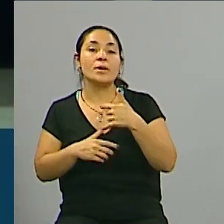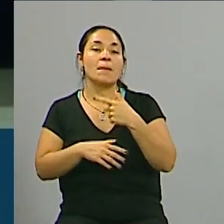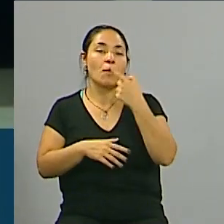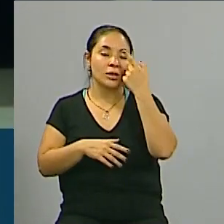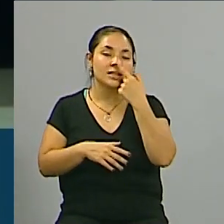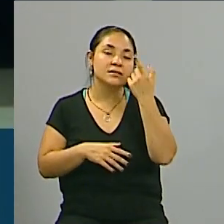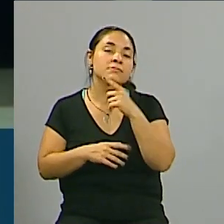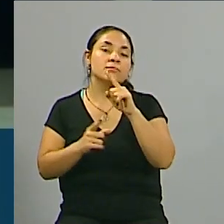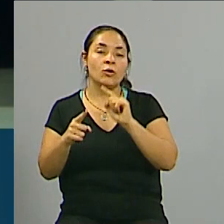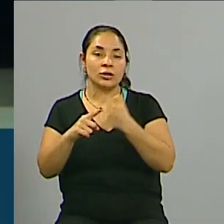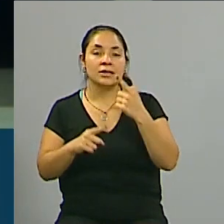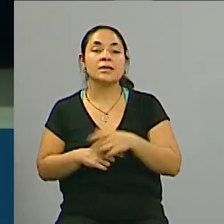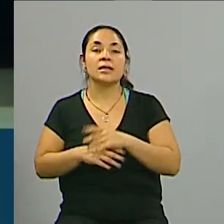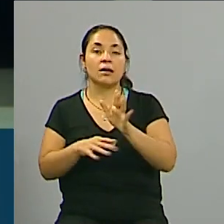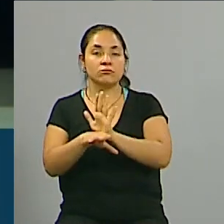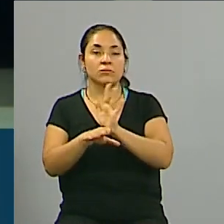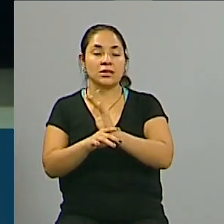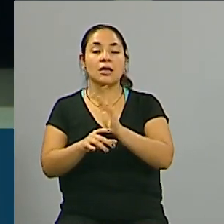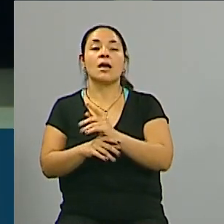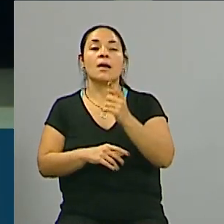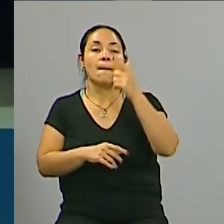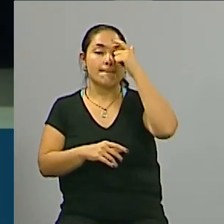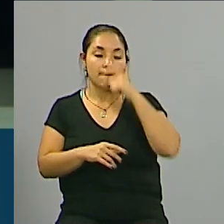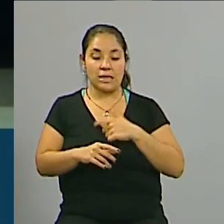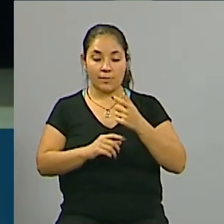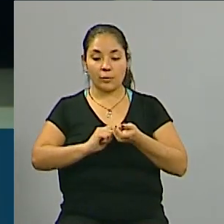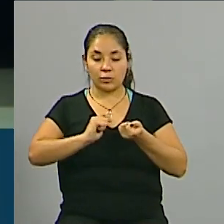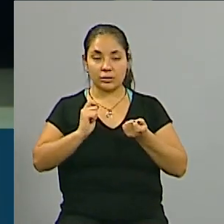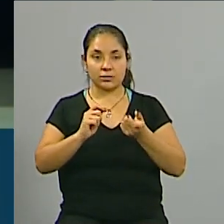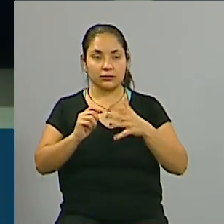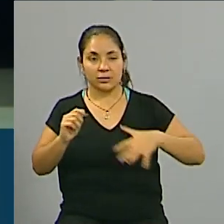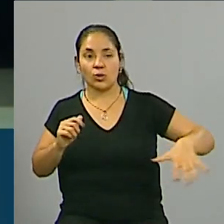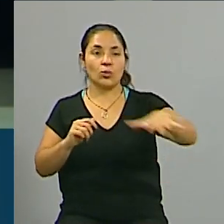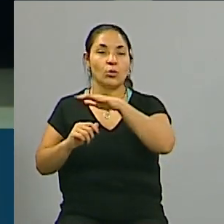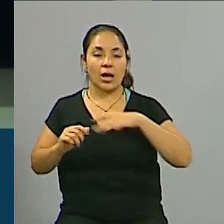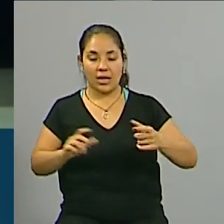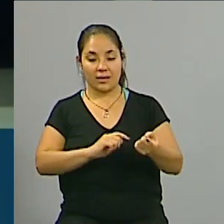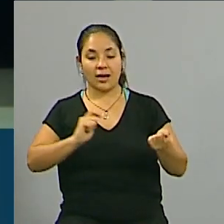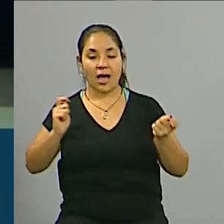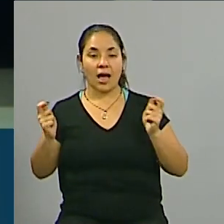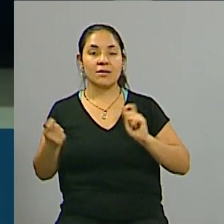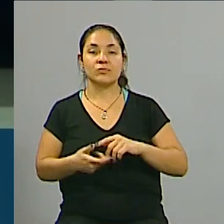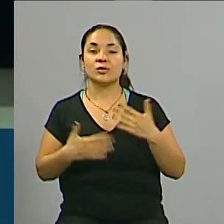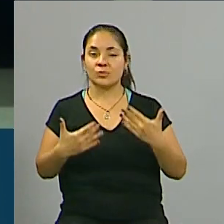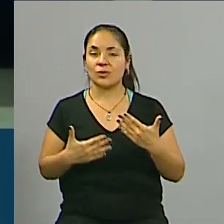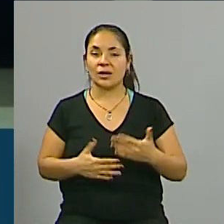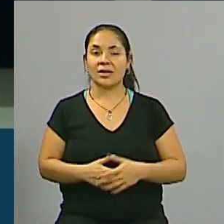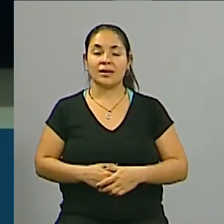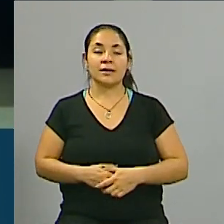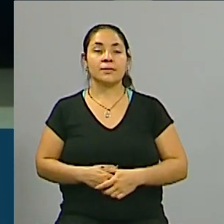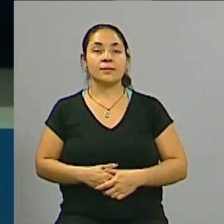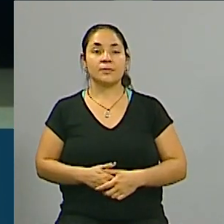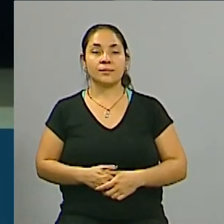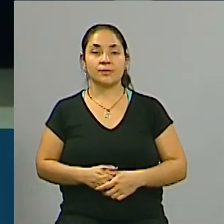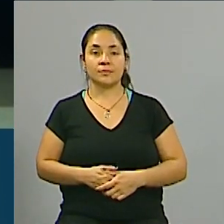verla a la política como una transformación de su mismo medio dentro de la sociedad. Entonces